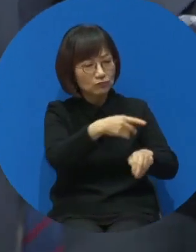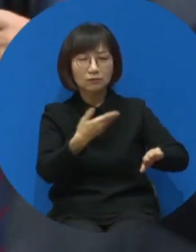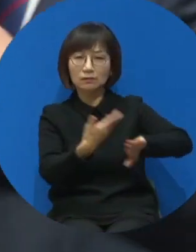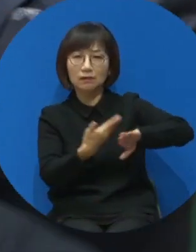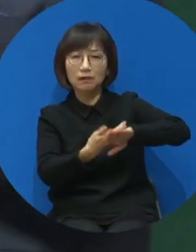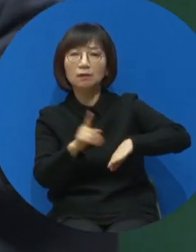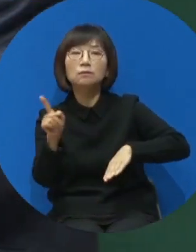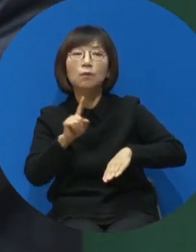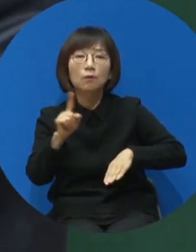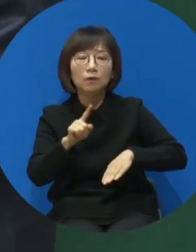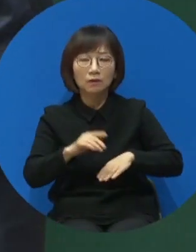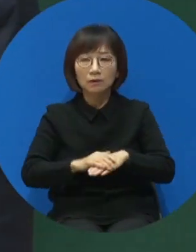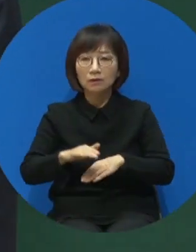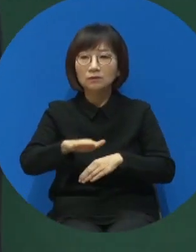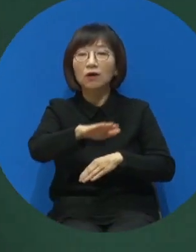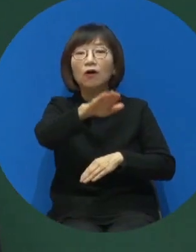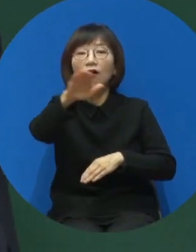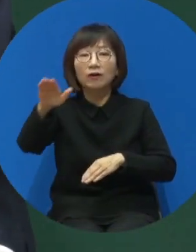canal